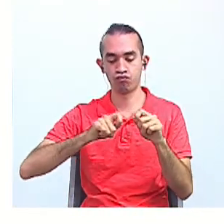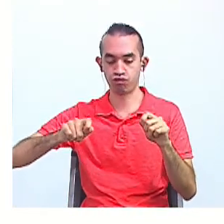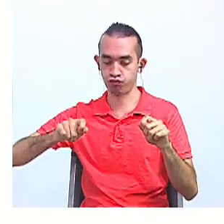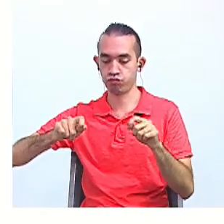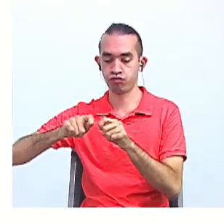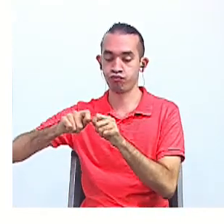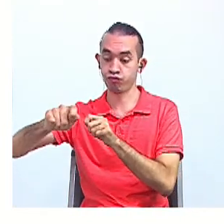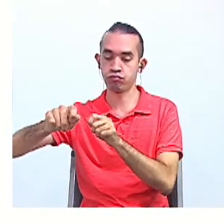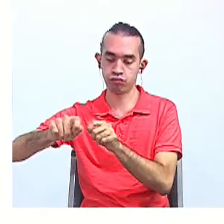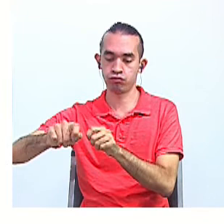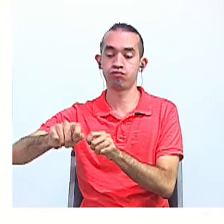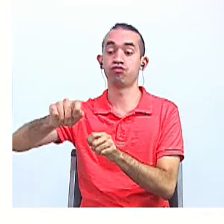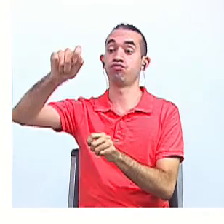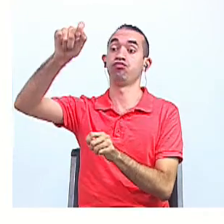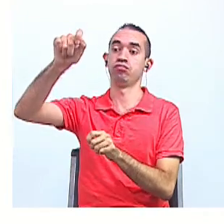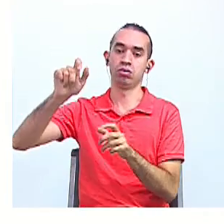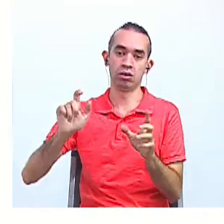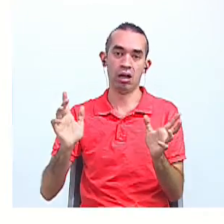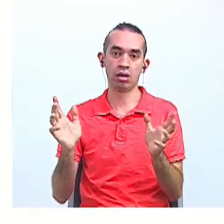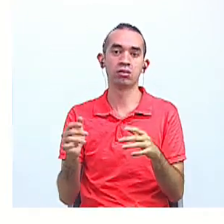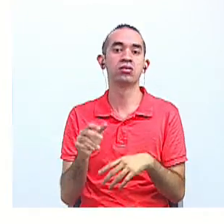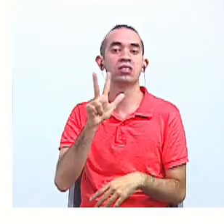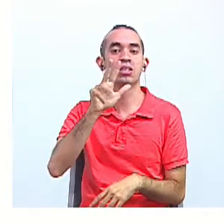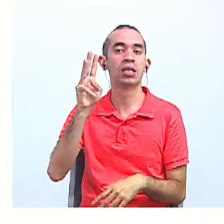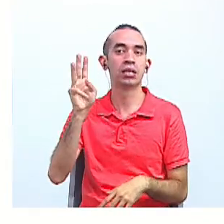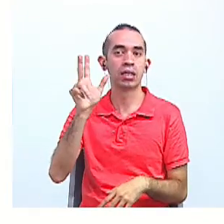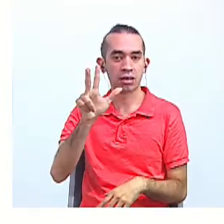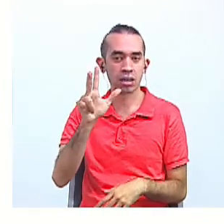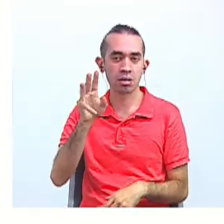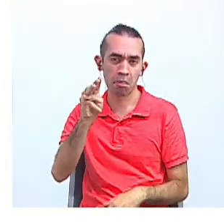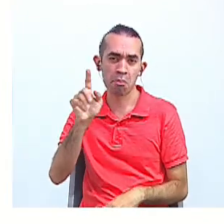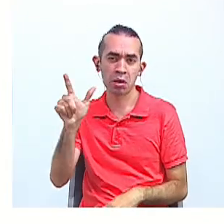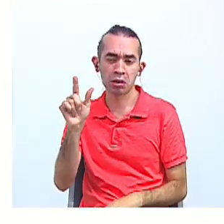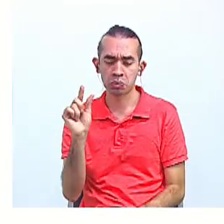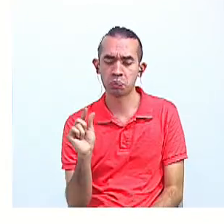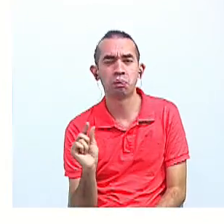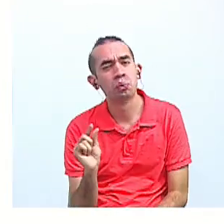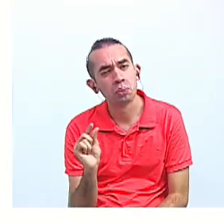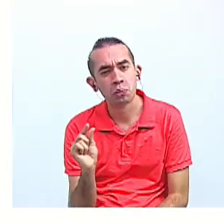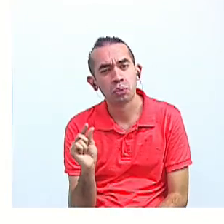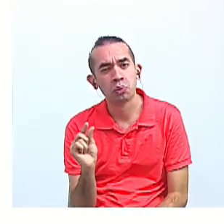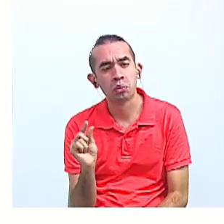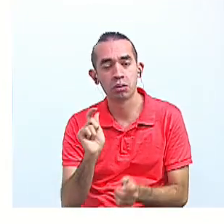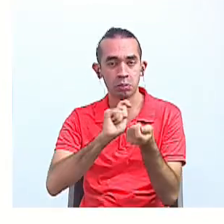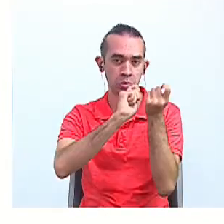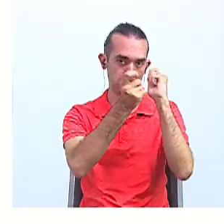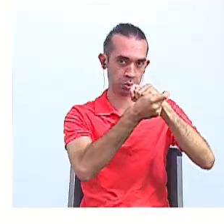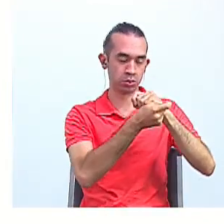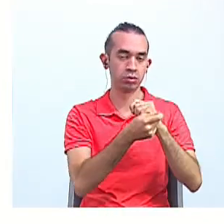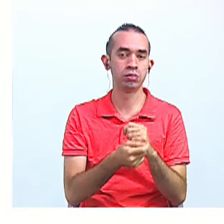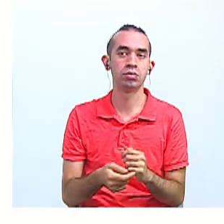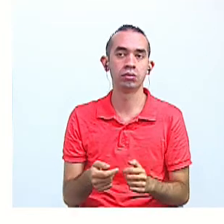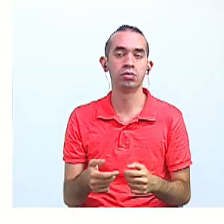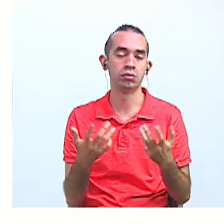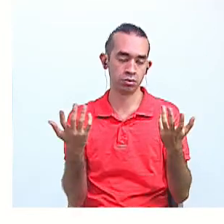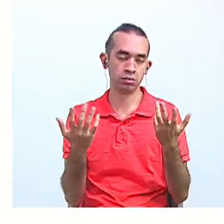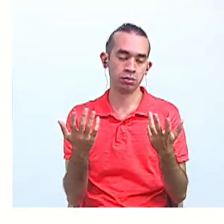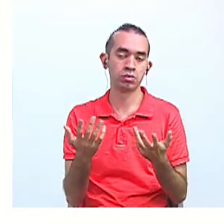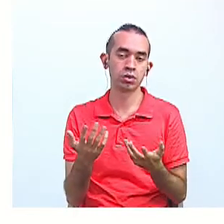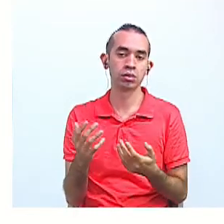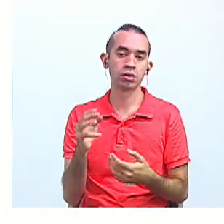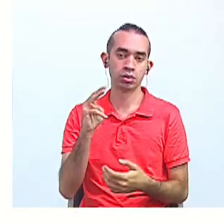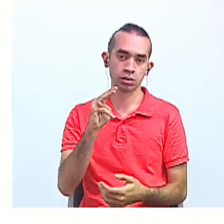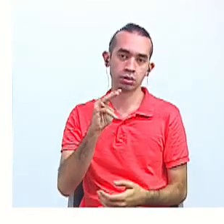tenemos 73 mililitros, es una cantidad, un volumen muy pequeño que ya vamos a convertir. Con respecto, ¿verdad?, a